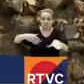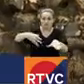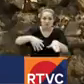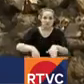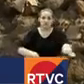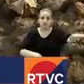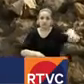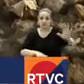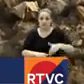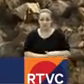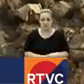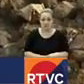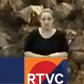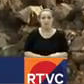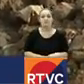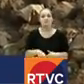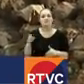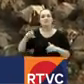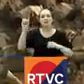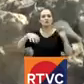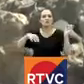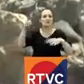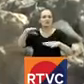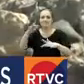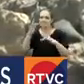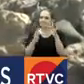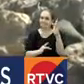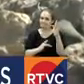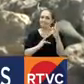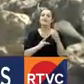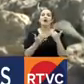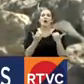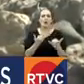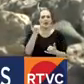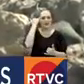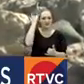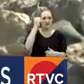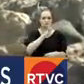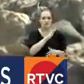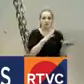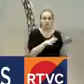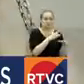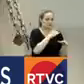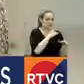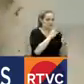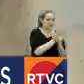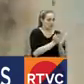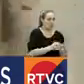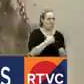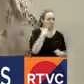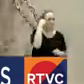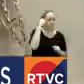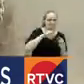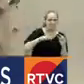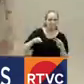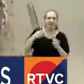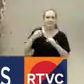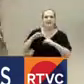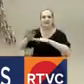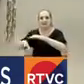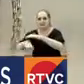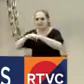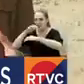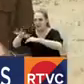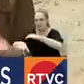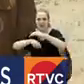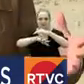reciclarlo. Muchas veces los escombros son desechados de forma inadecuada. Hoy, una idea universitaria se convierte en uno de los principales recicladores de estos residuos